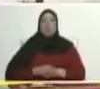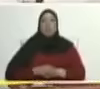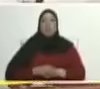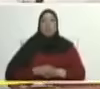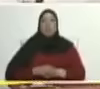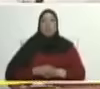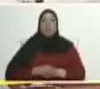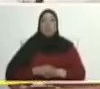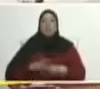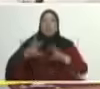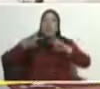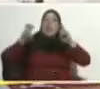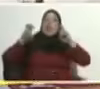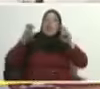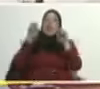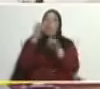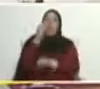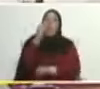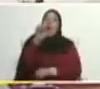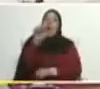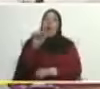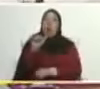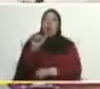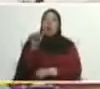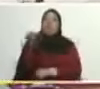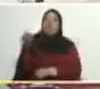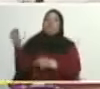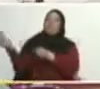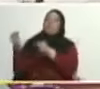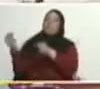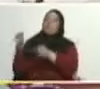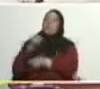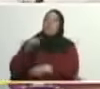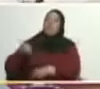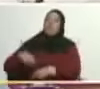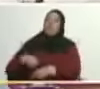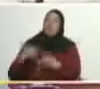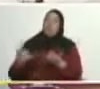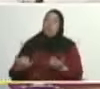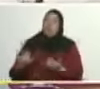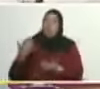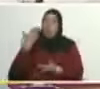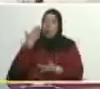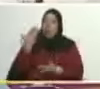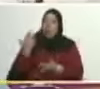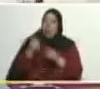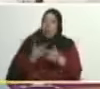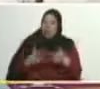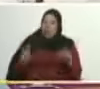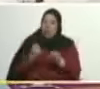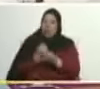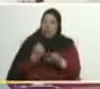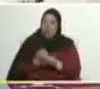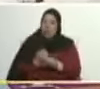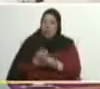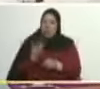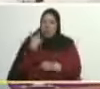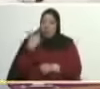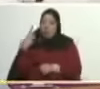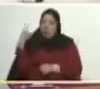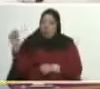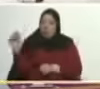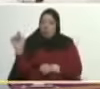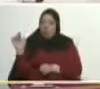llevaron el tema a la OEA y ya nosotros nos habíamos liberado de la OEA, nos habíamos ido